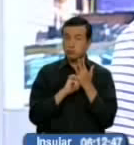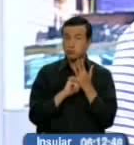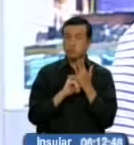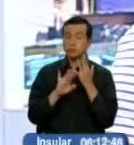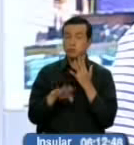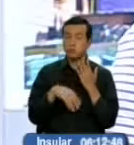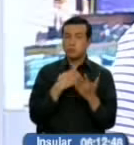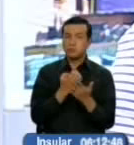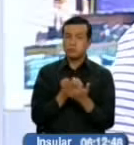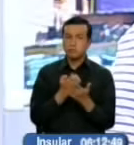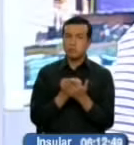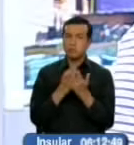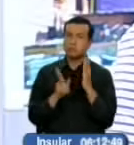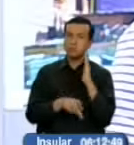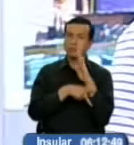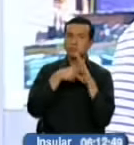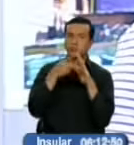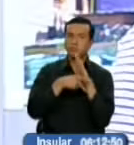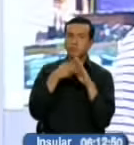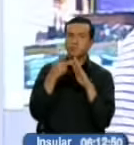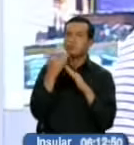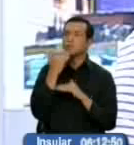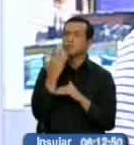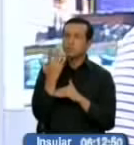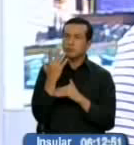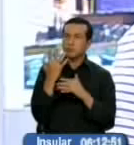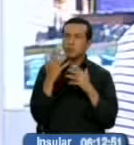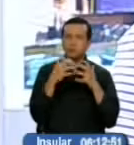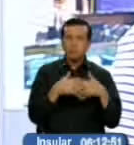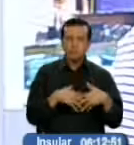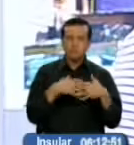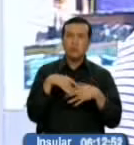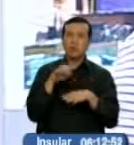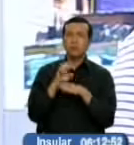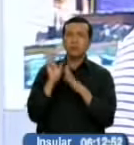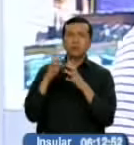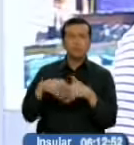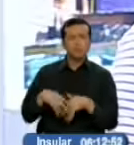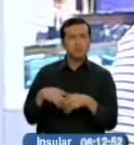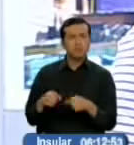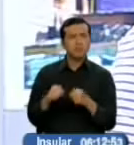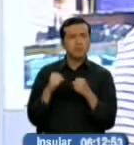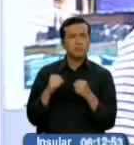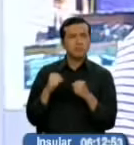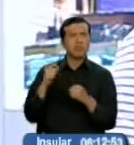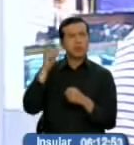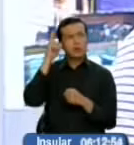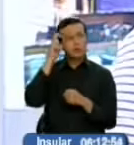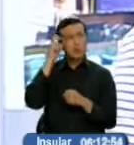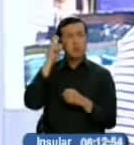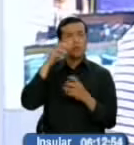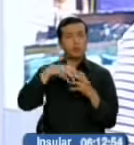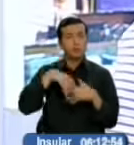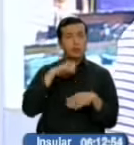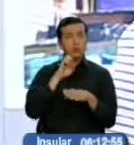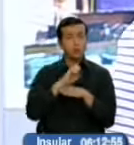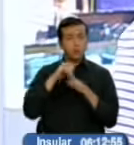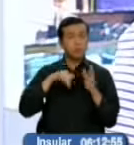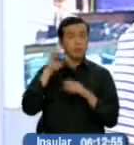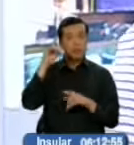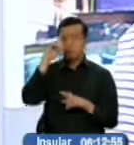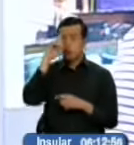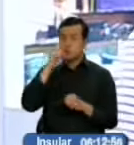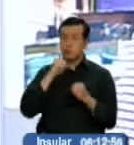su economía del petróleo, no tienen los niveles de decrecimiento que tiene el Ecuador? Pero creo que la crisis ecuatoriana es mucho más seria, es mucho más